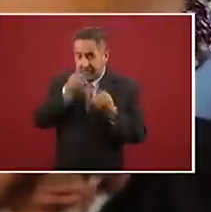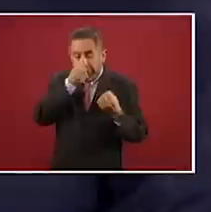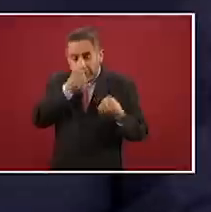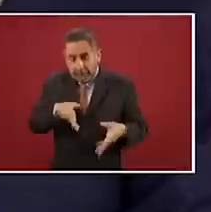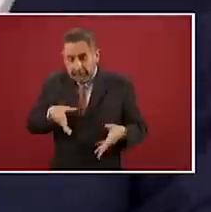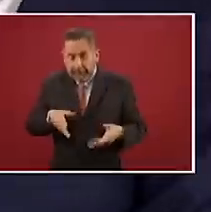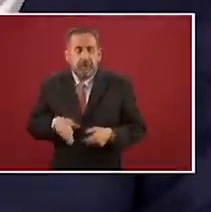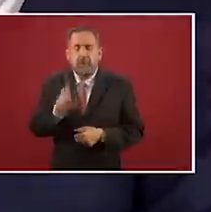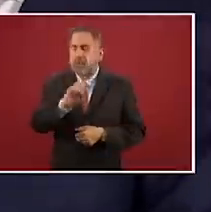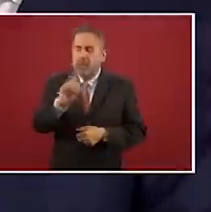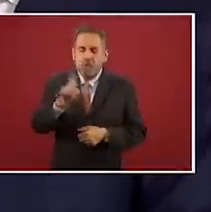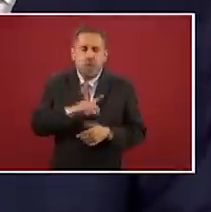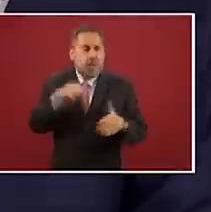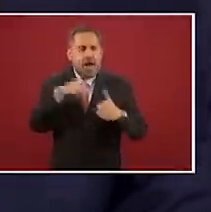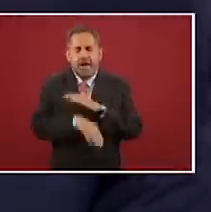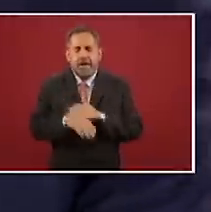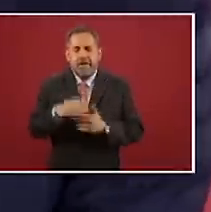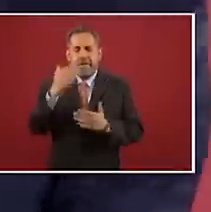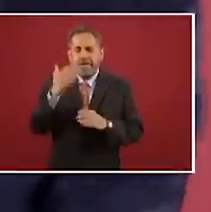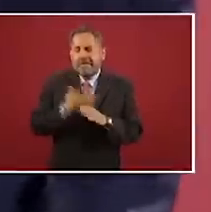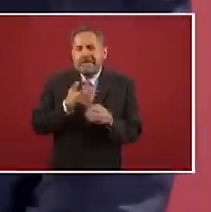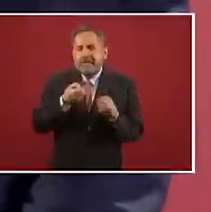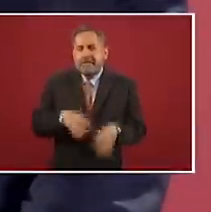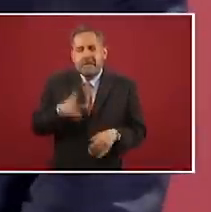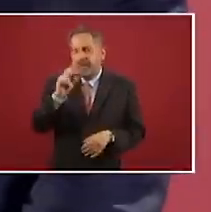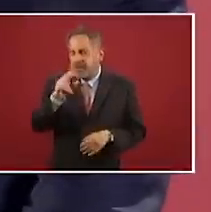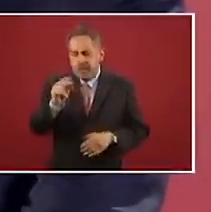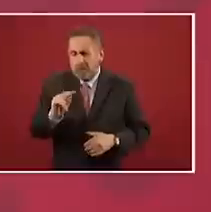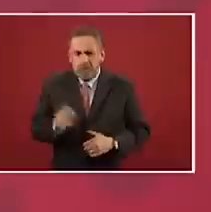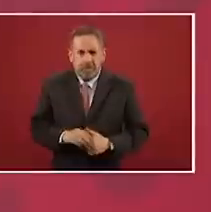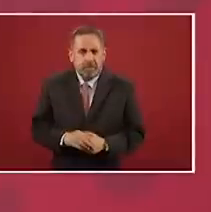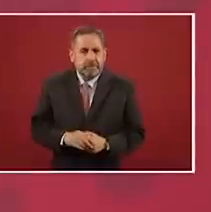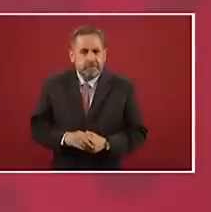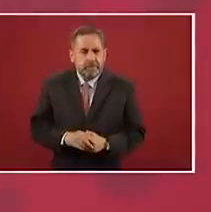no va a afectar. Porque